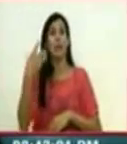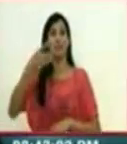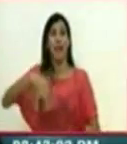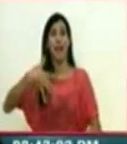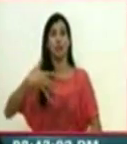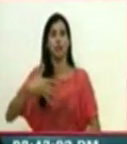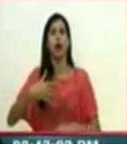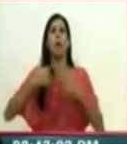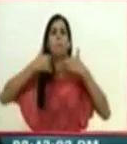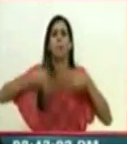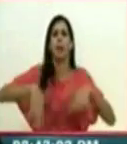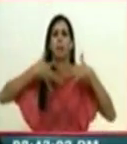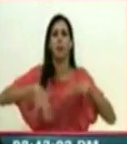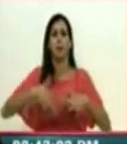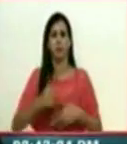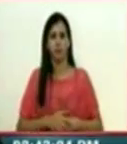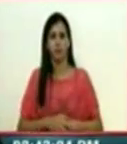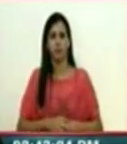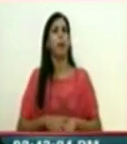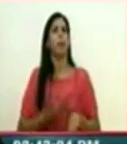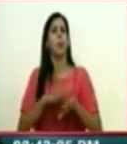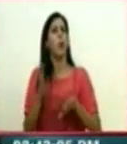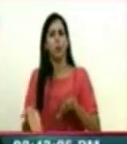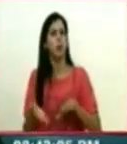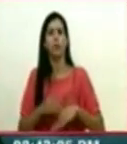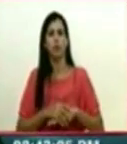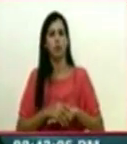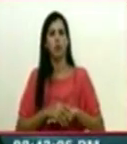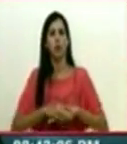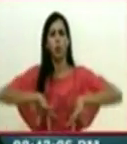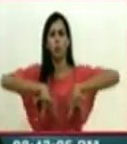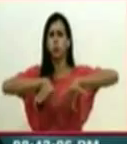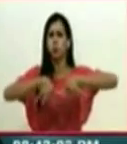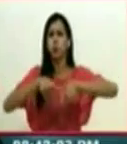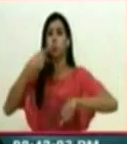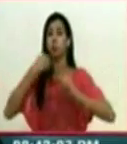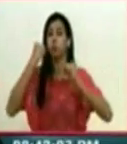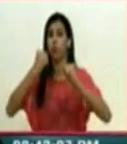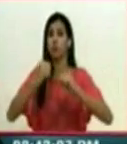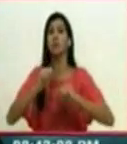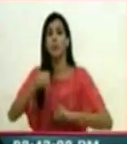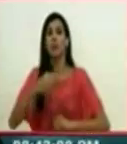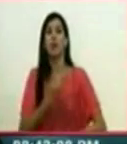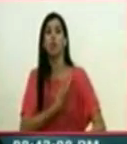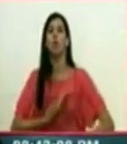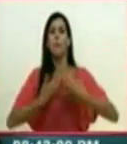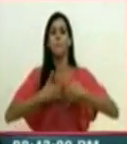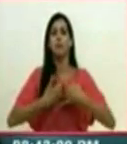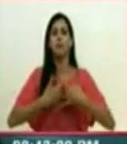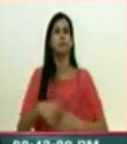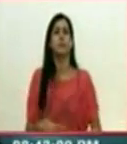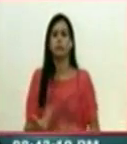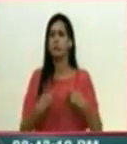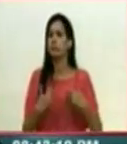en tiempos atrás. Todo ello contribuido por una corrupción política y empresarial en la cual nos vemos inmersa en